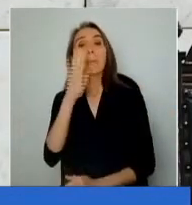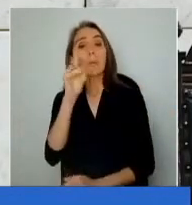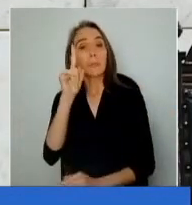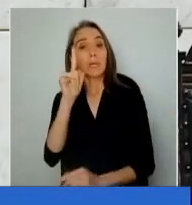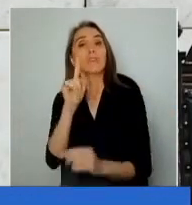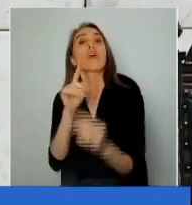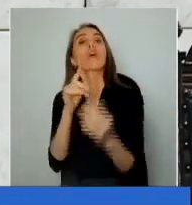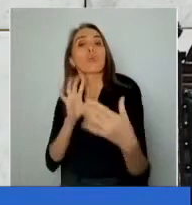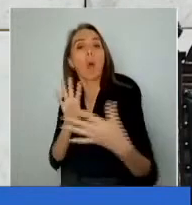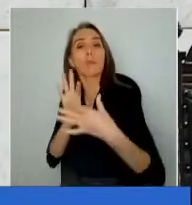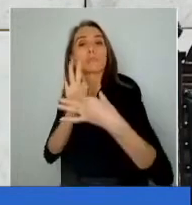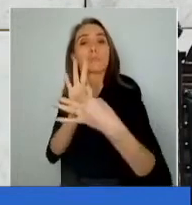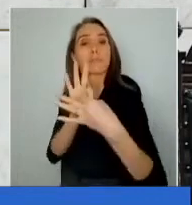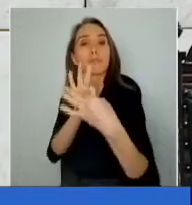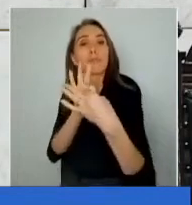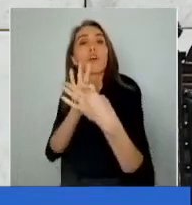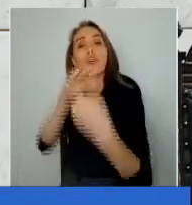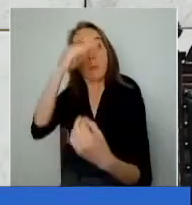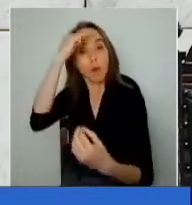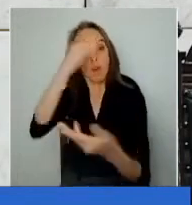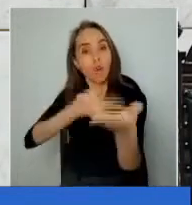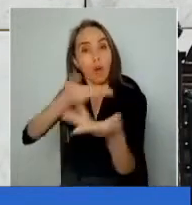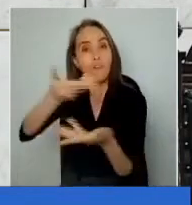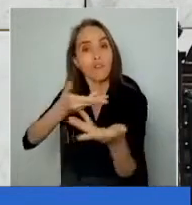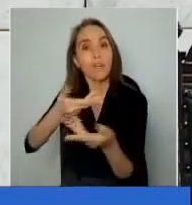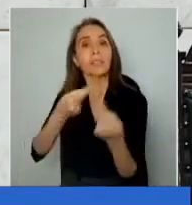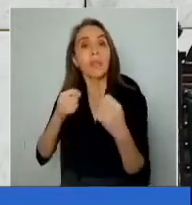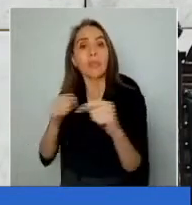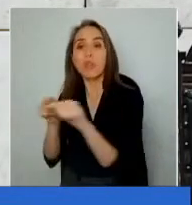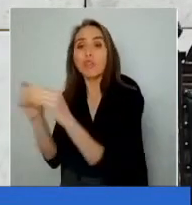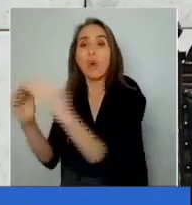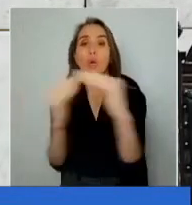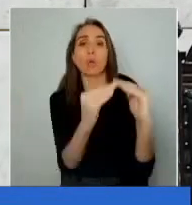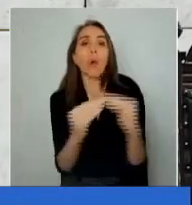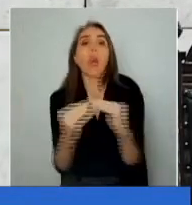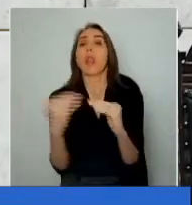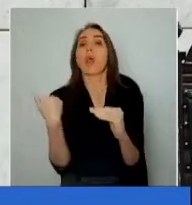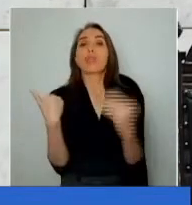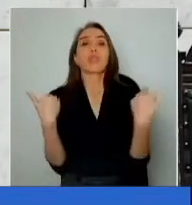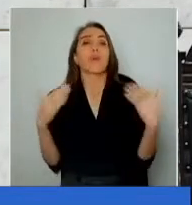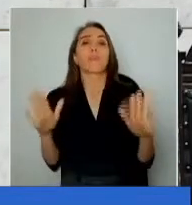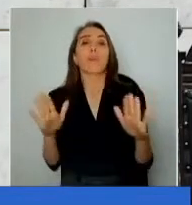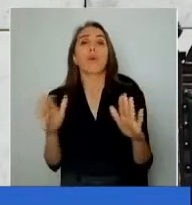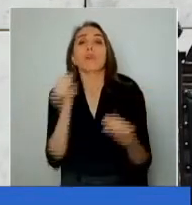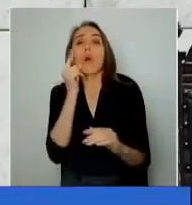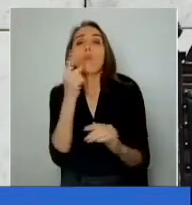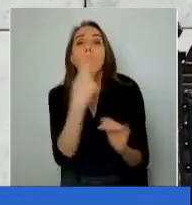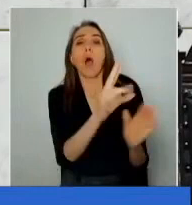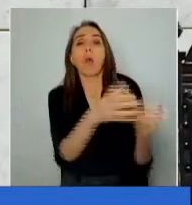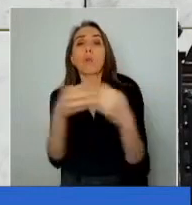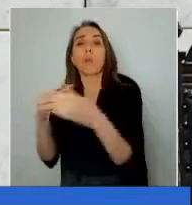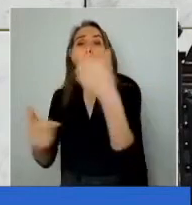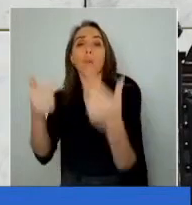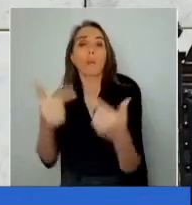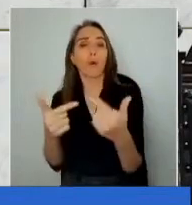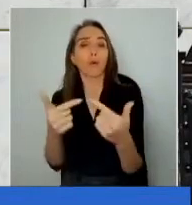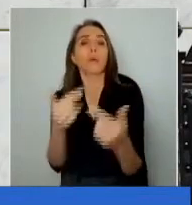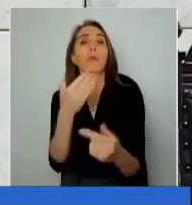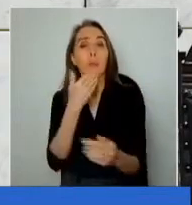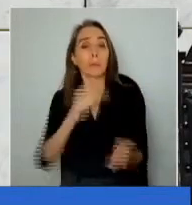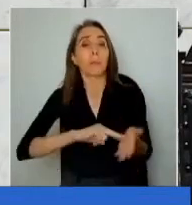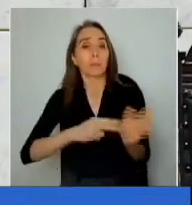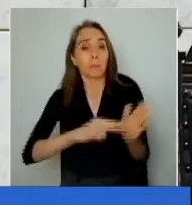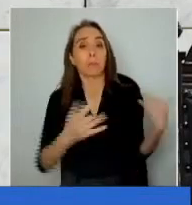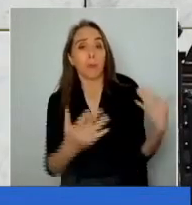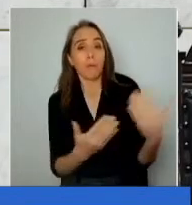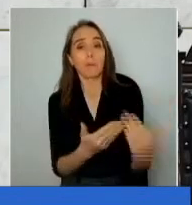y el trato ecuánime independiente del color político no exento de problemas y ustedes lo